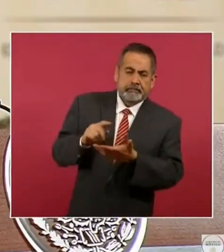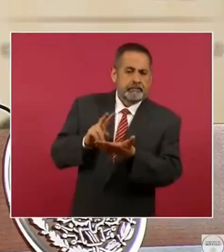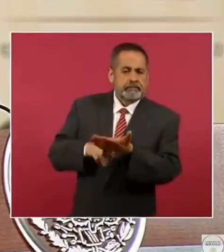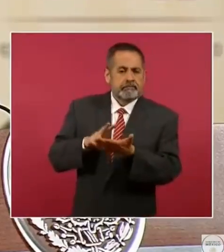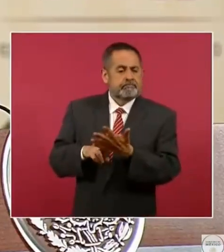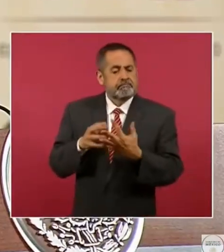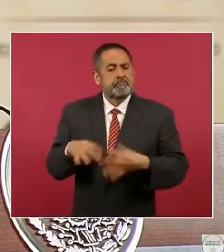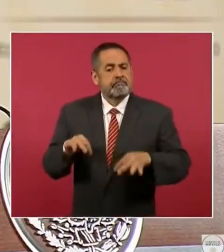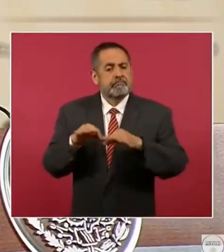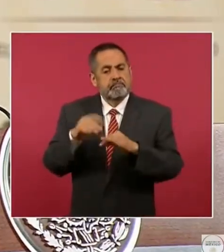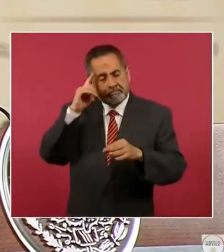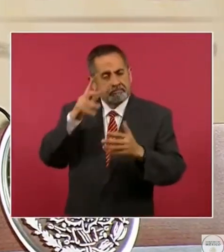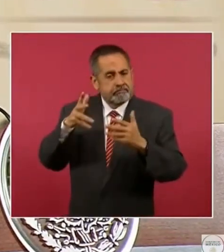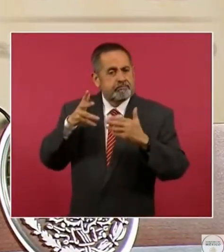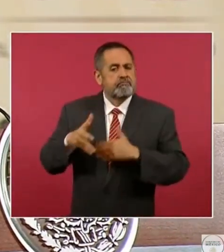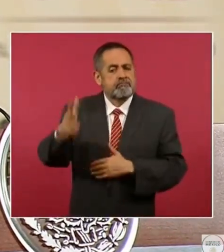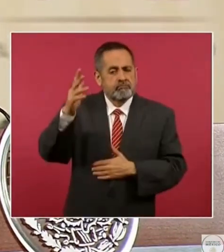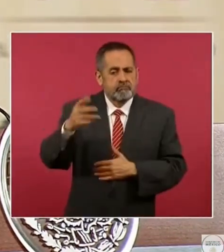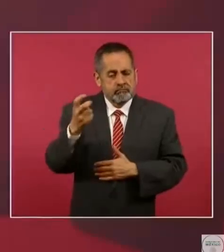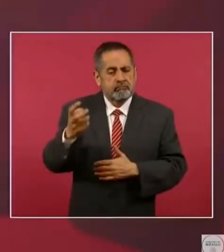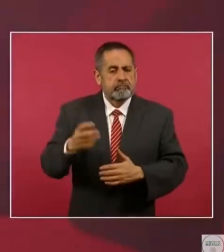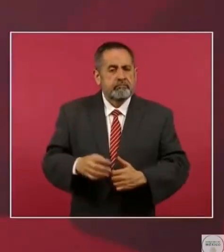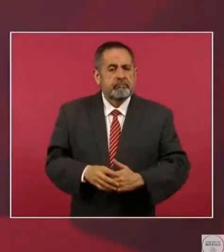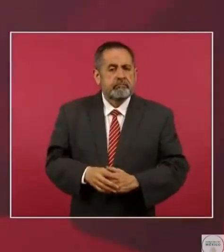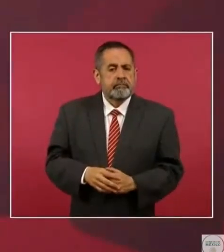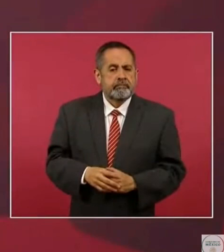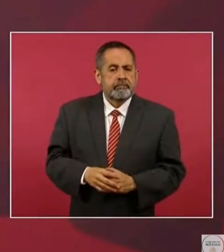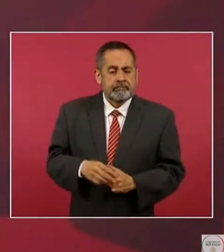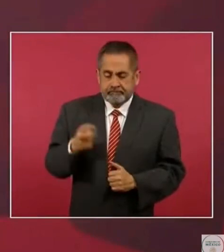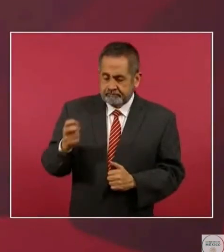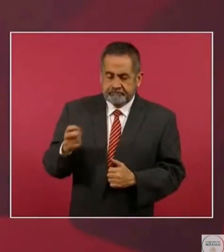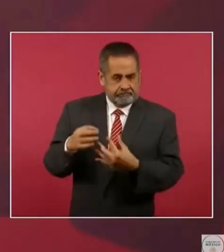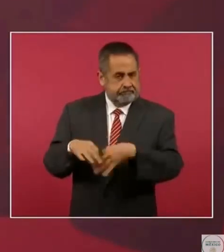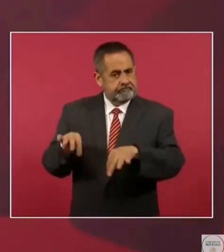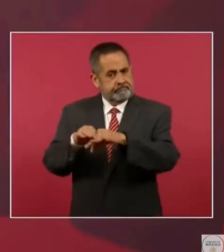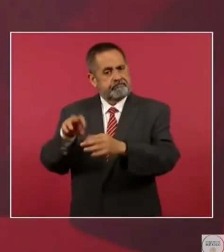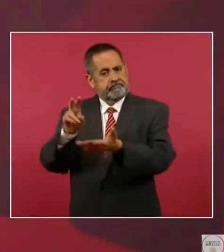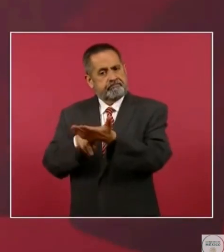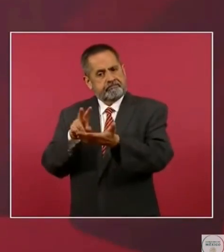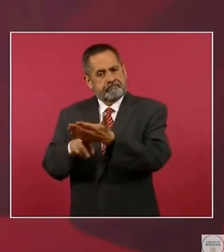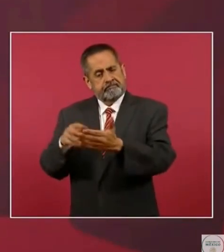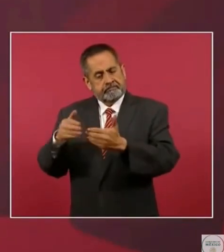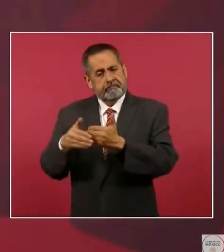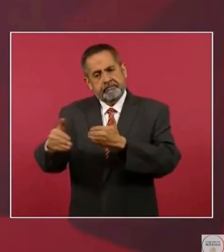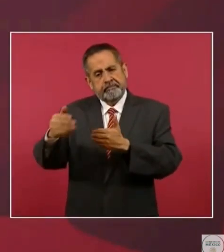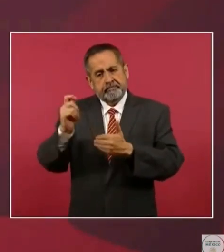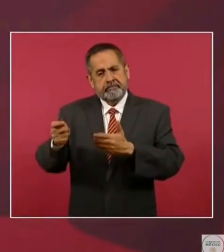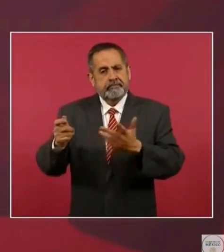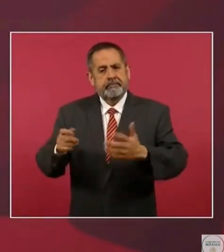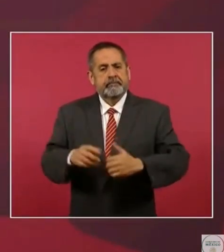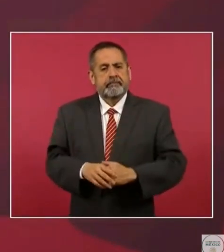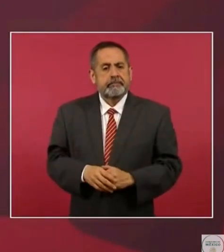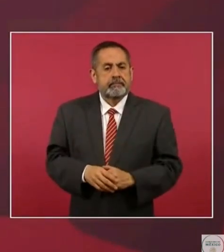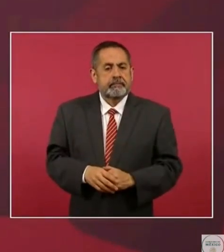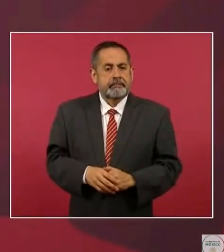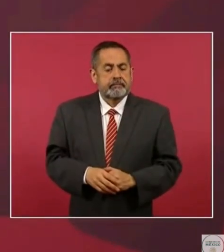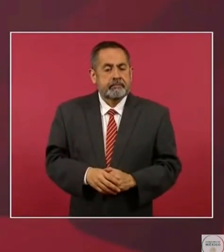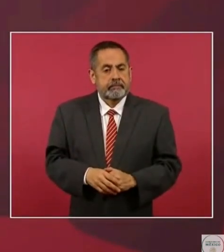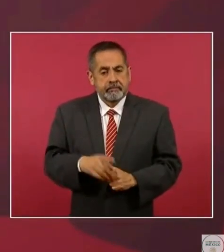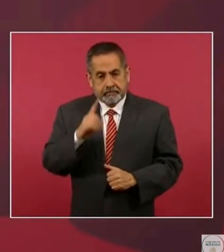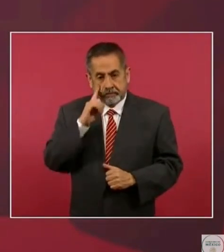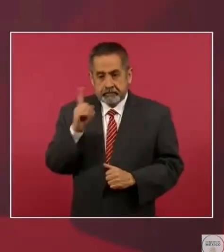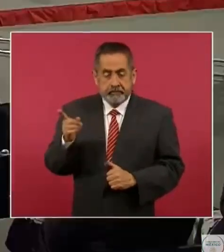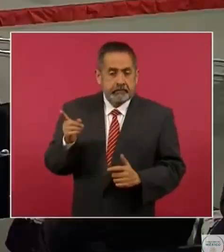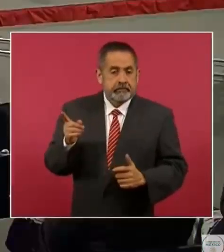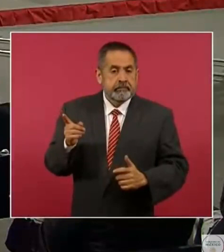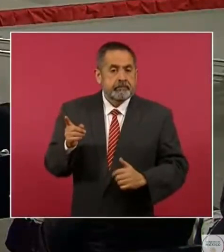Hacia adelante esta gran obra. Nada más voy a pedir,